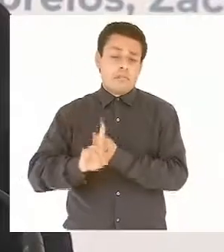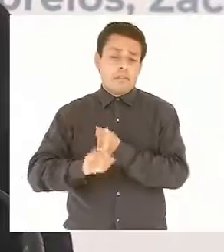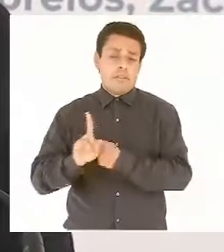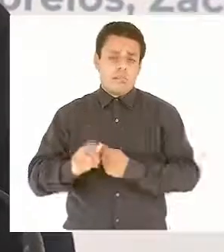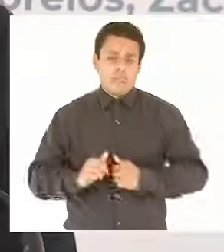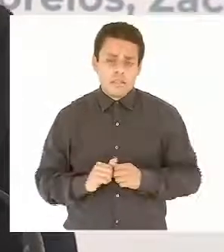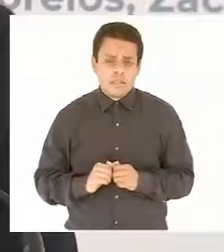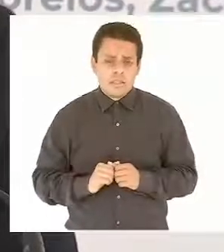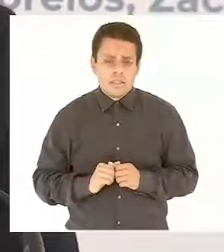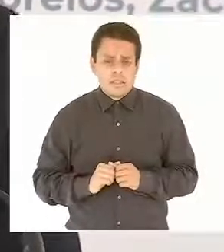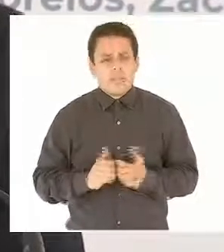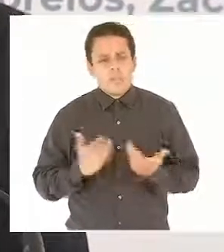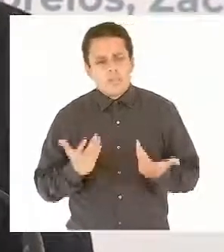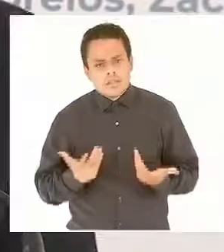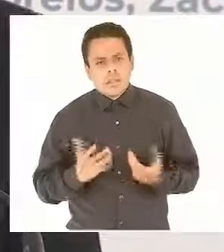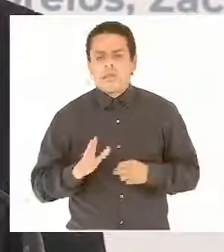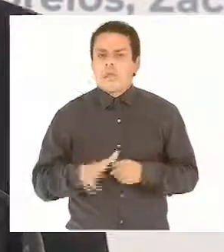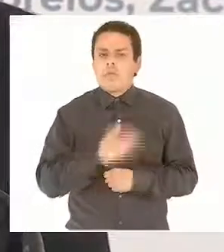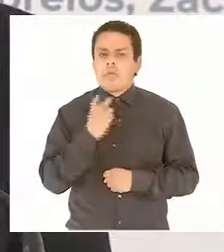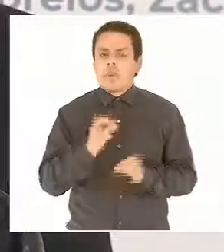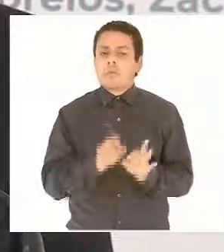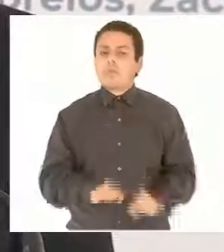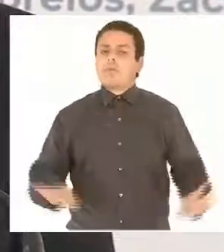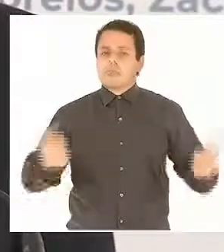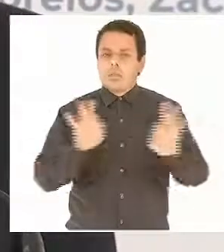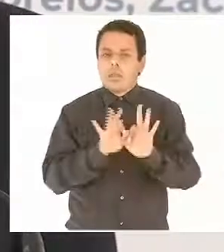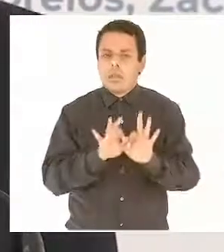Por eso es muy importante